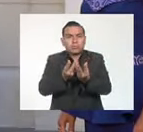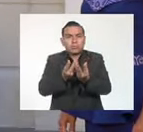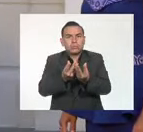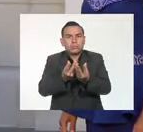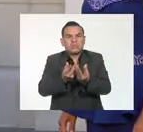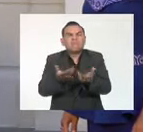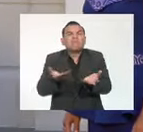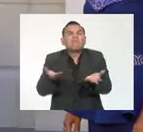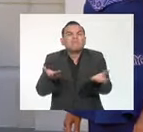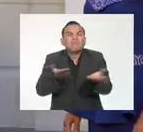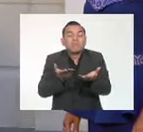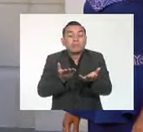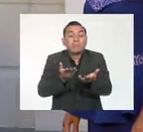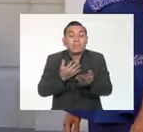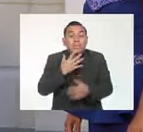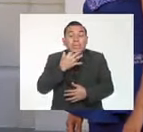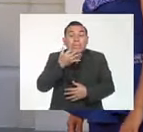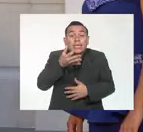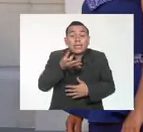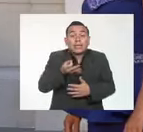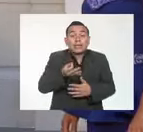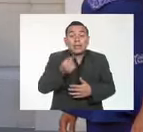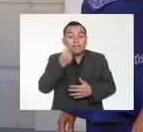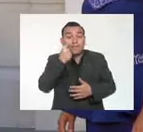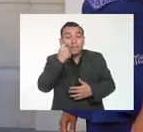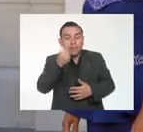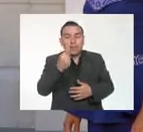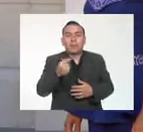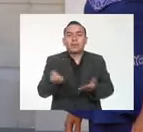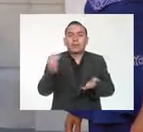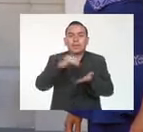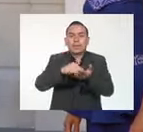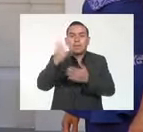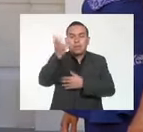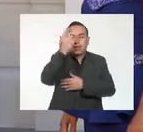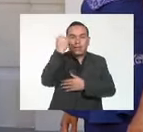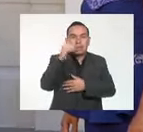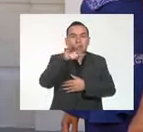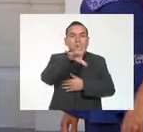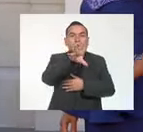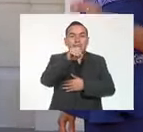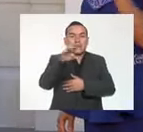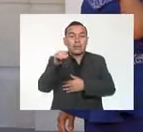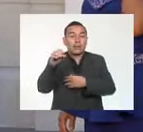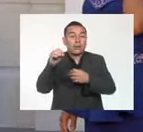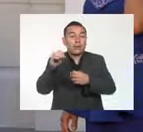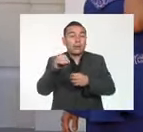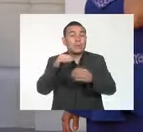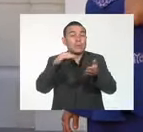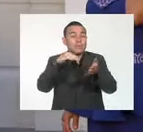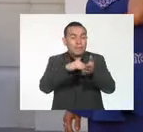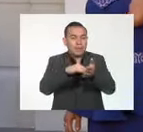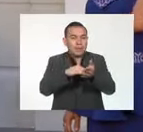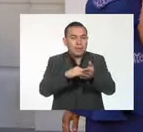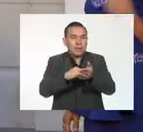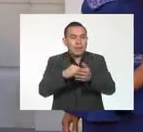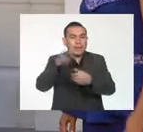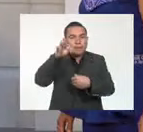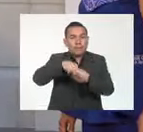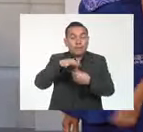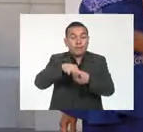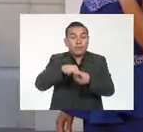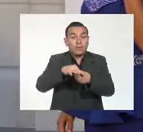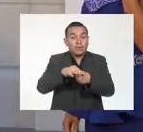menos participación que una elección presidencial, volvimos a ganar y con 500,000 de votos más que en el 2019. En